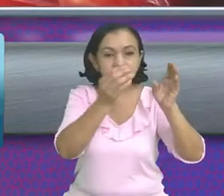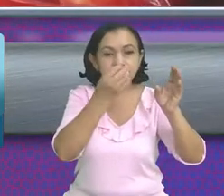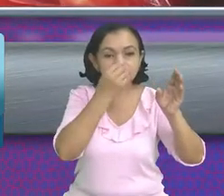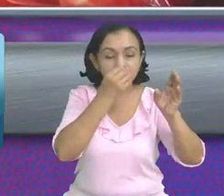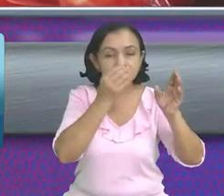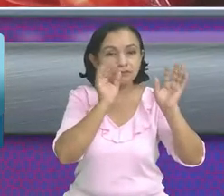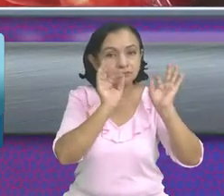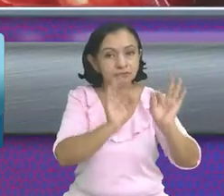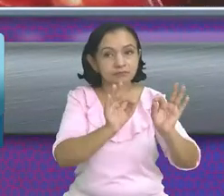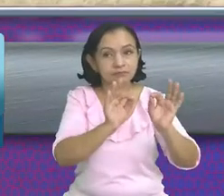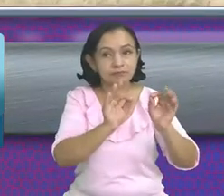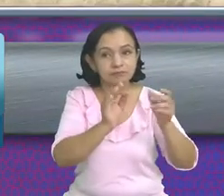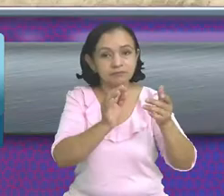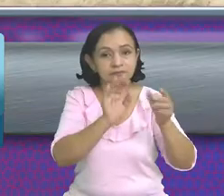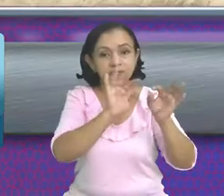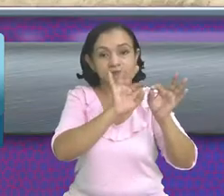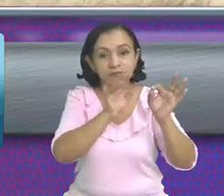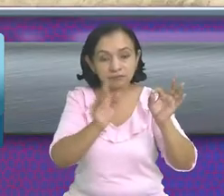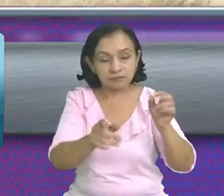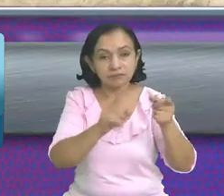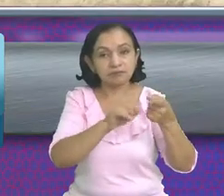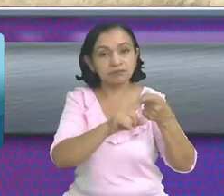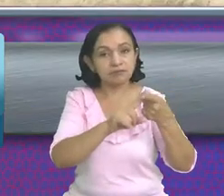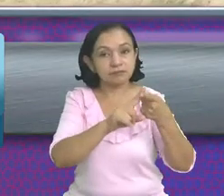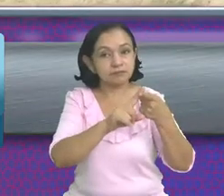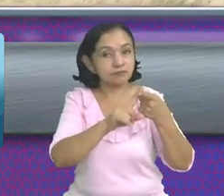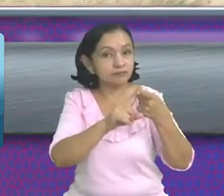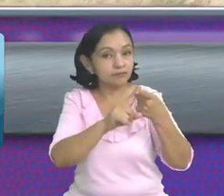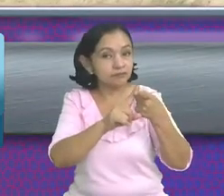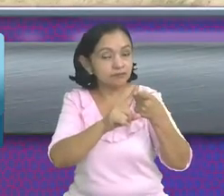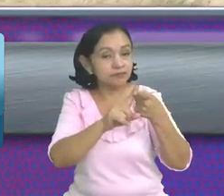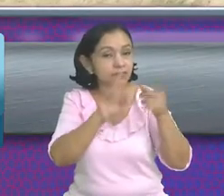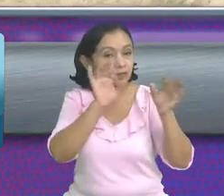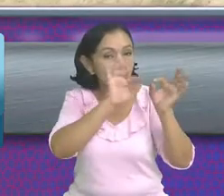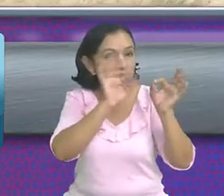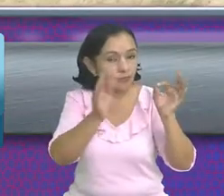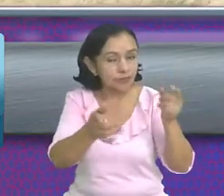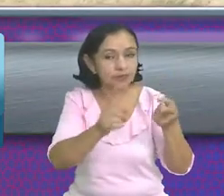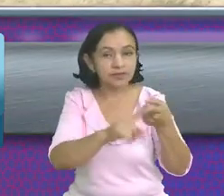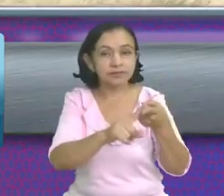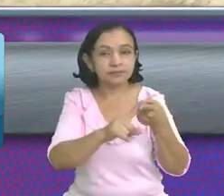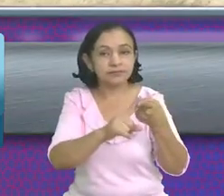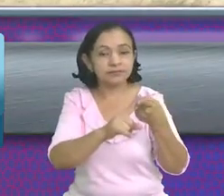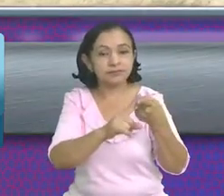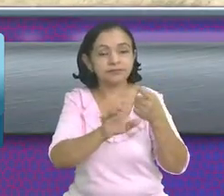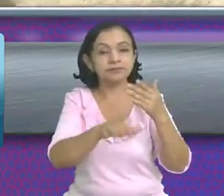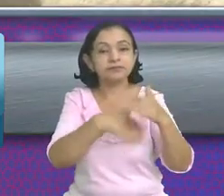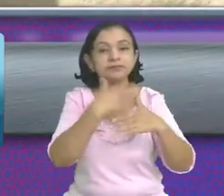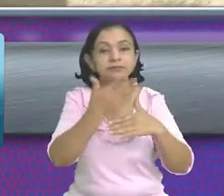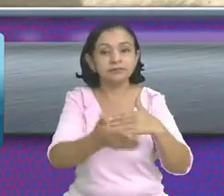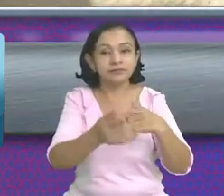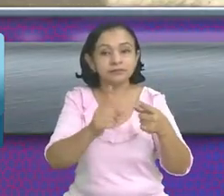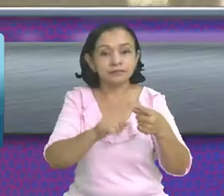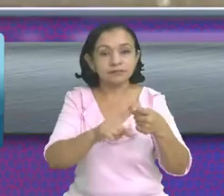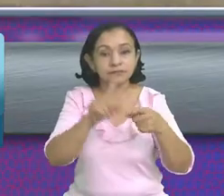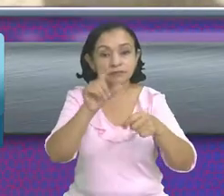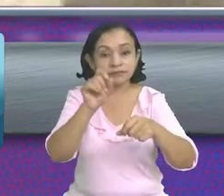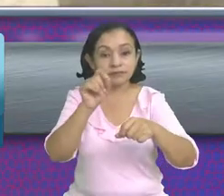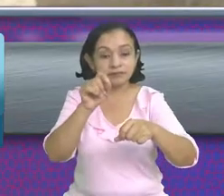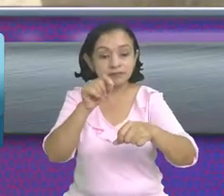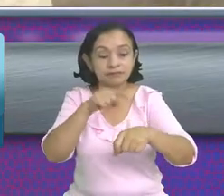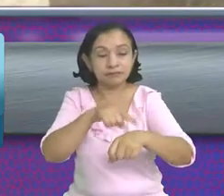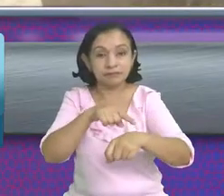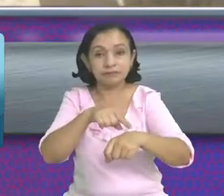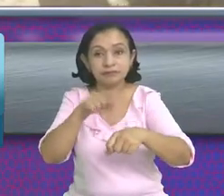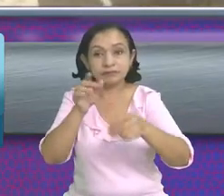con su, puede ser sus frutas en su momento, si ese día le tocó fruta, ¿verdad? Posteriormente, a las 10 de la mañana,